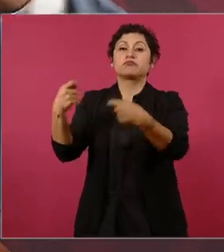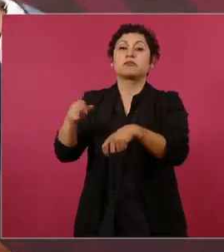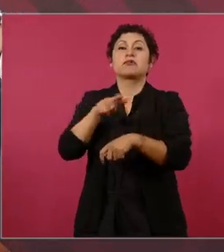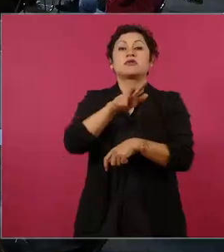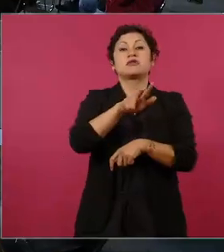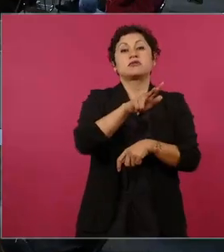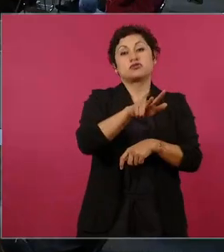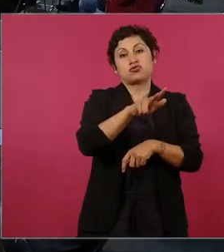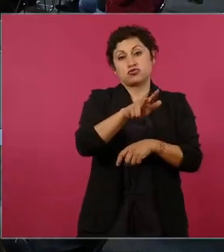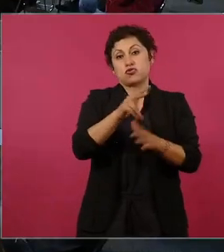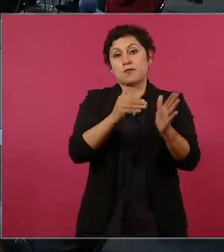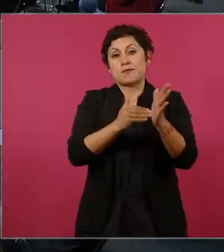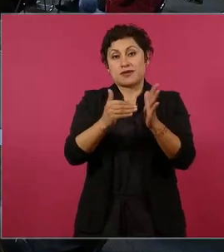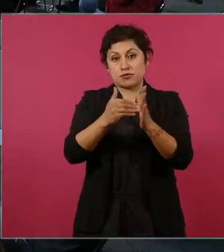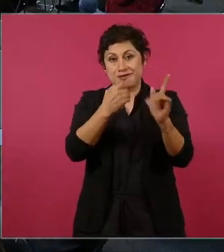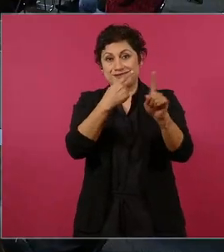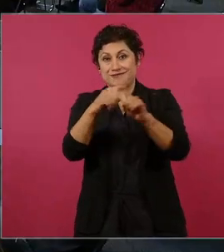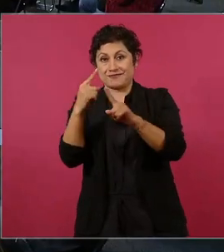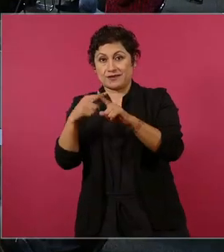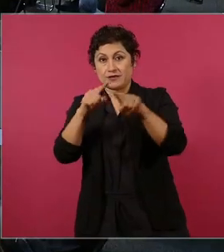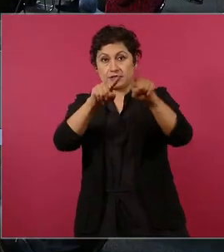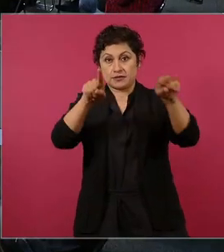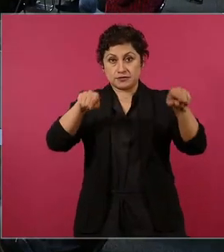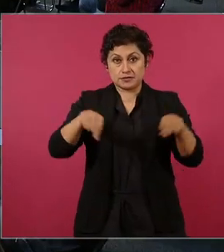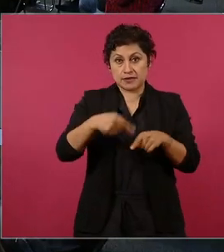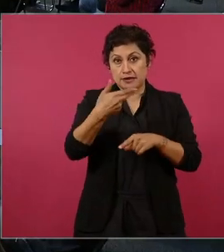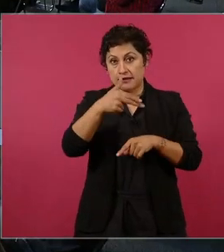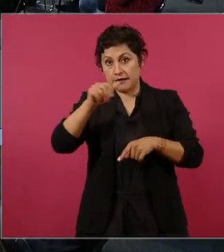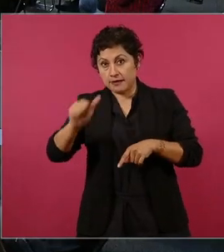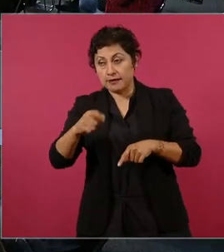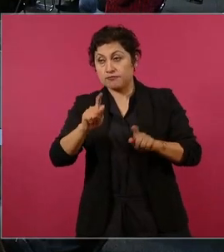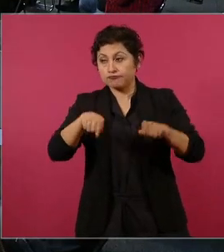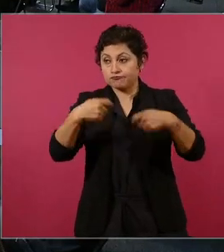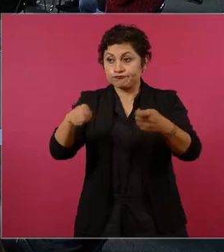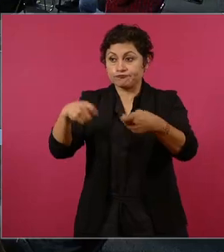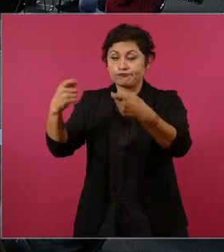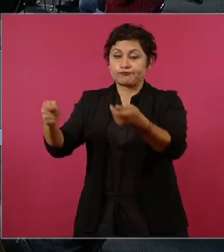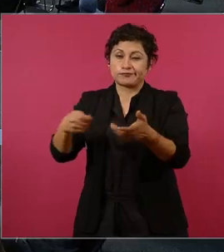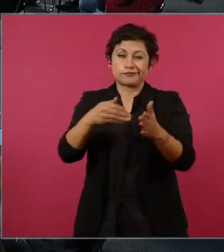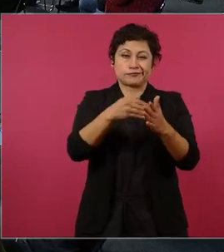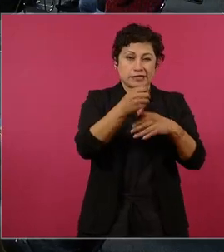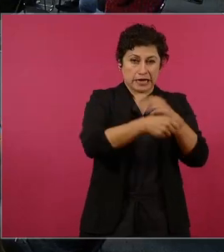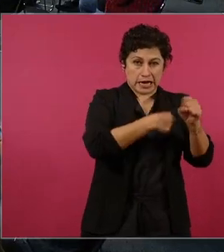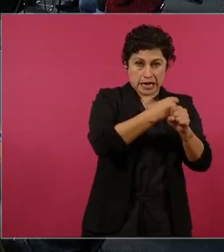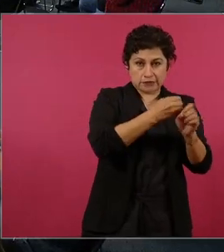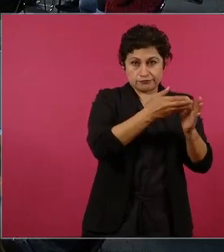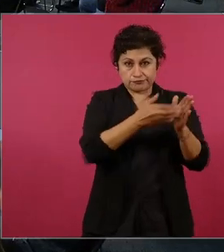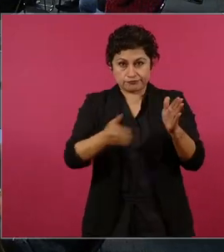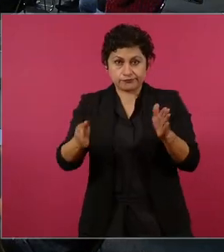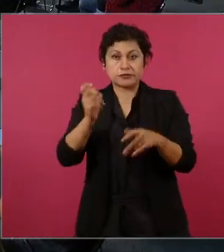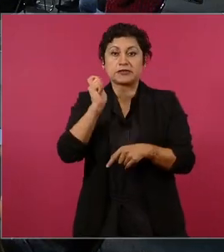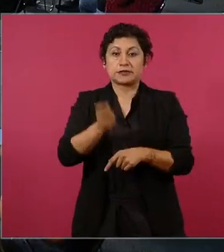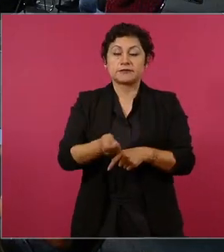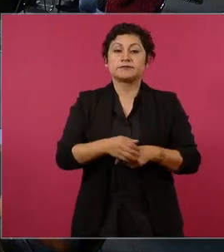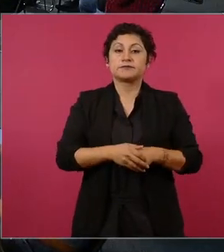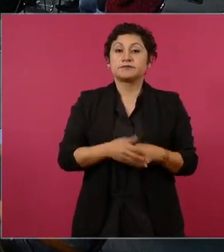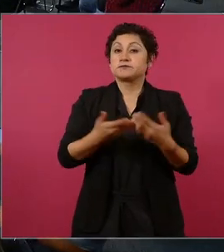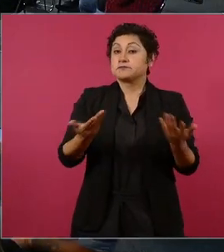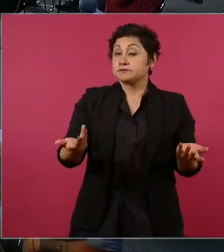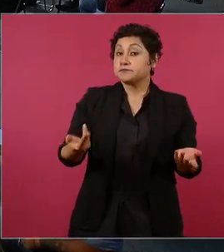Entonces, eso permitió que el peón que no tenía dónde sembrar